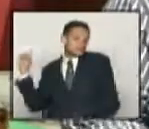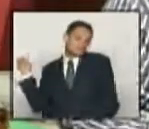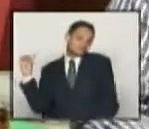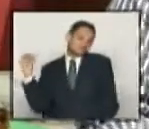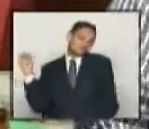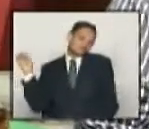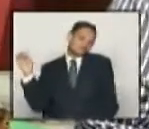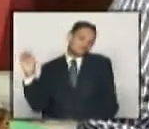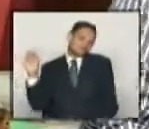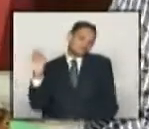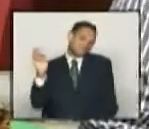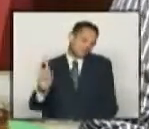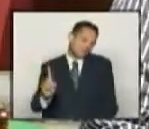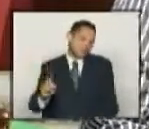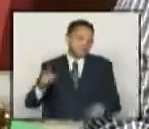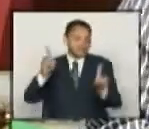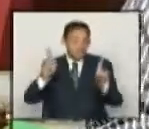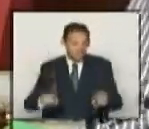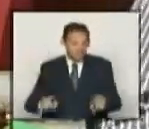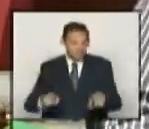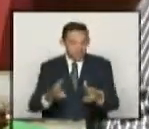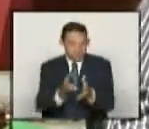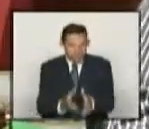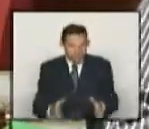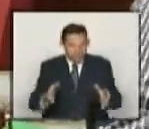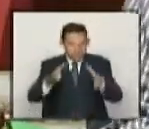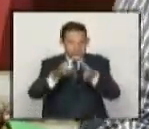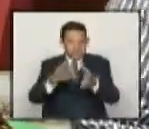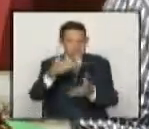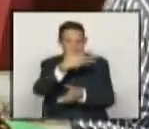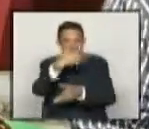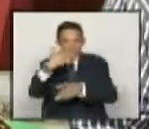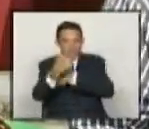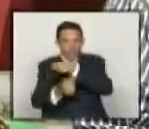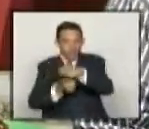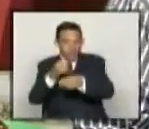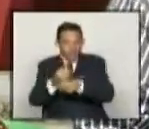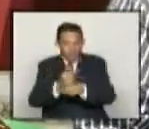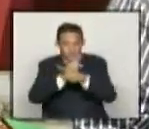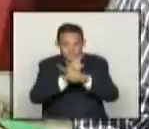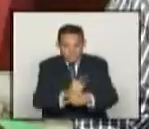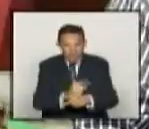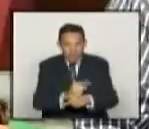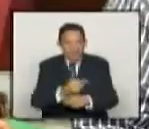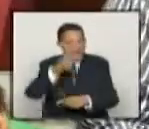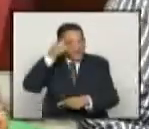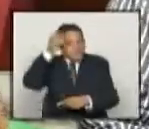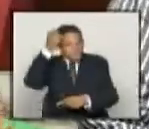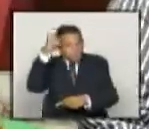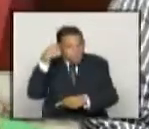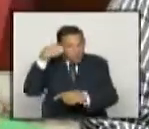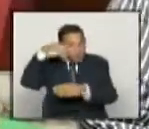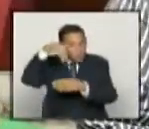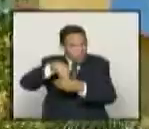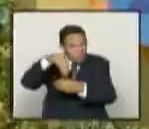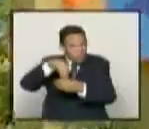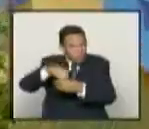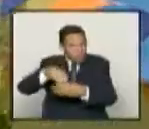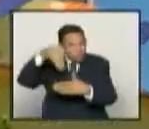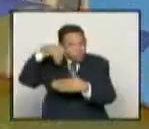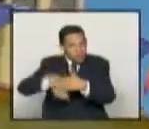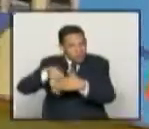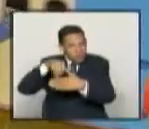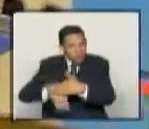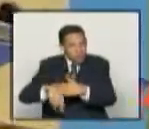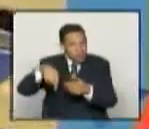día con una cápsula del tiempo para que cuando se cumplan los 500 años, los que estén en ese tiempo con vida